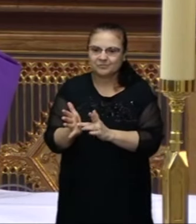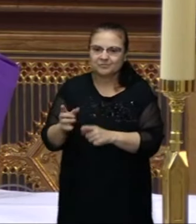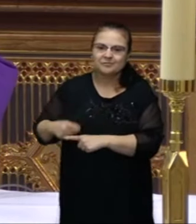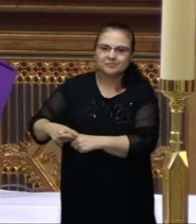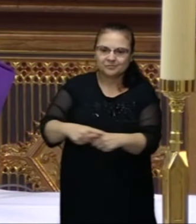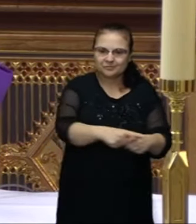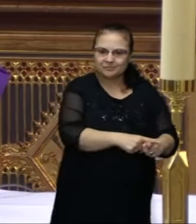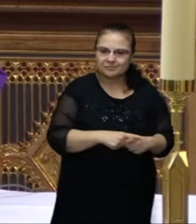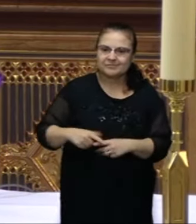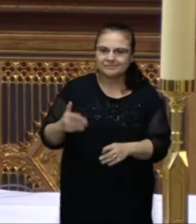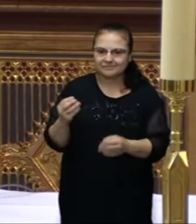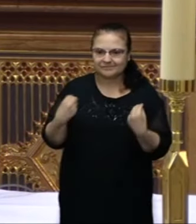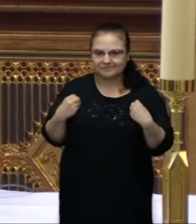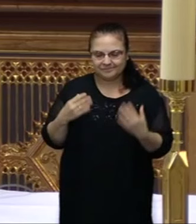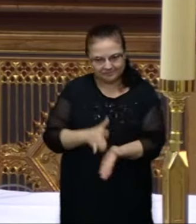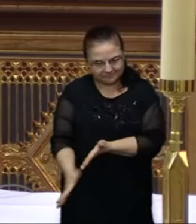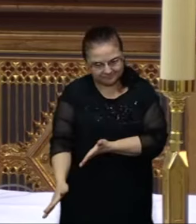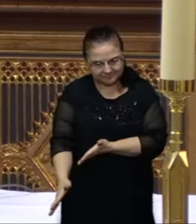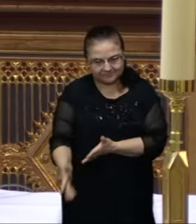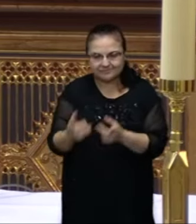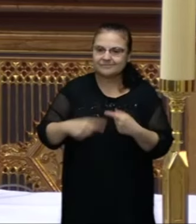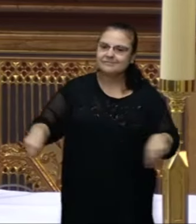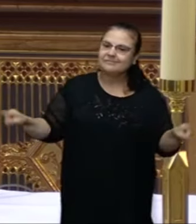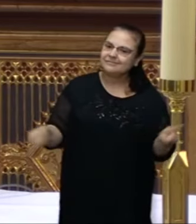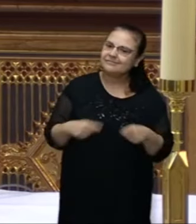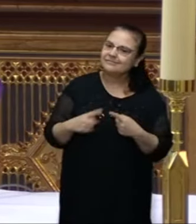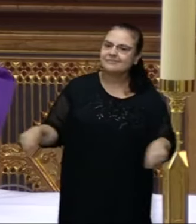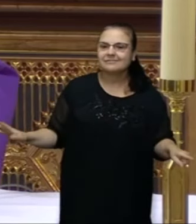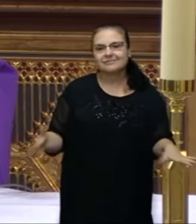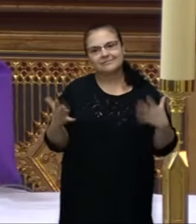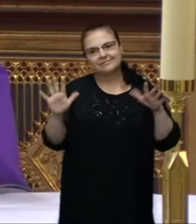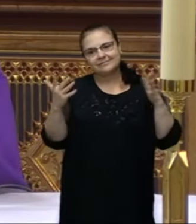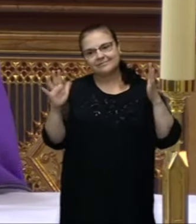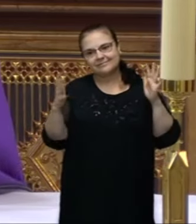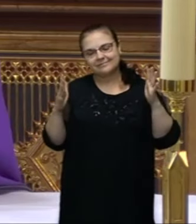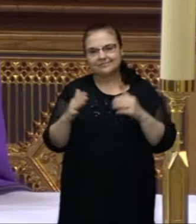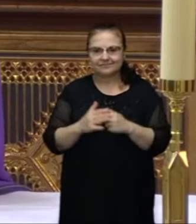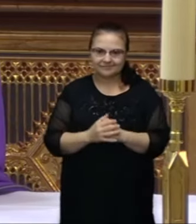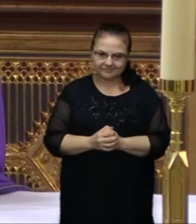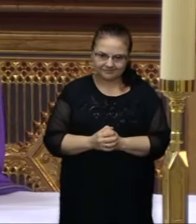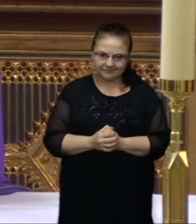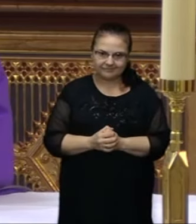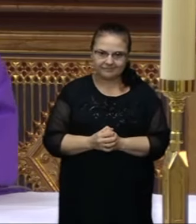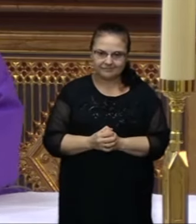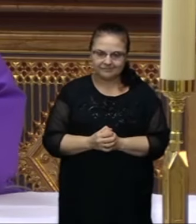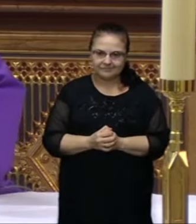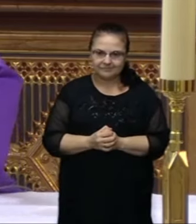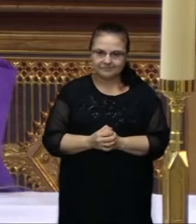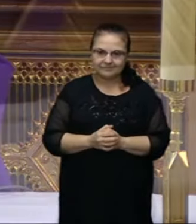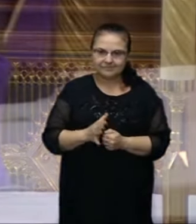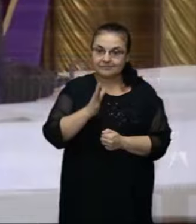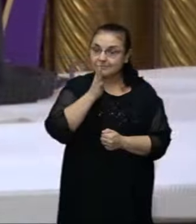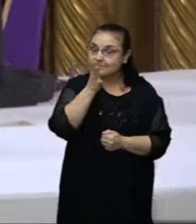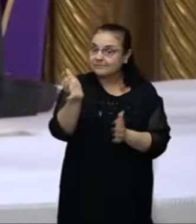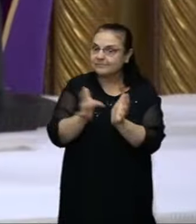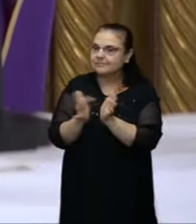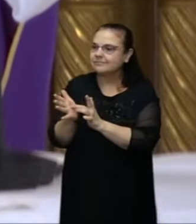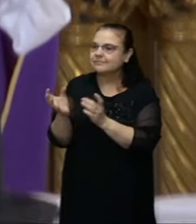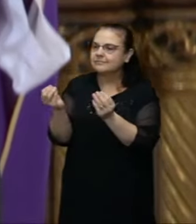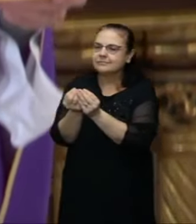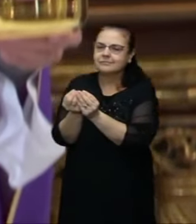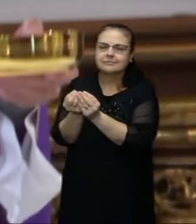Jesucristo compartir la vida eterna y cantar tus alabanzas. Por